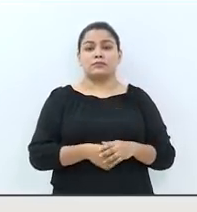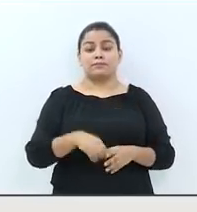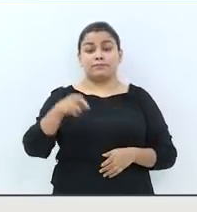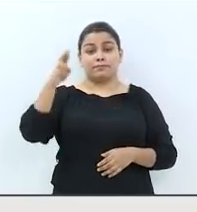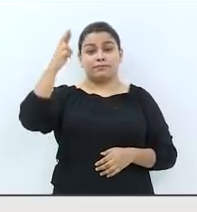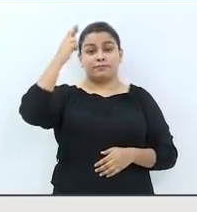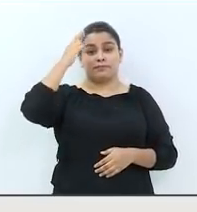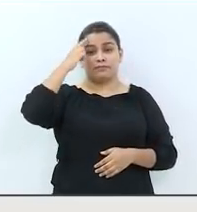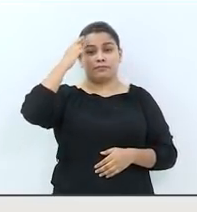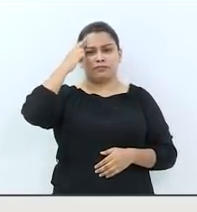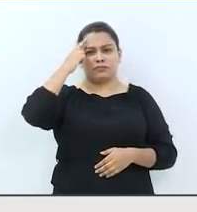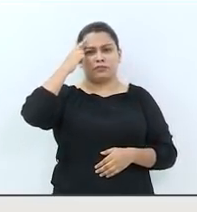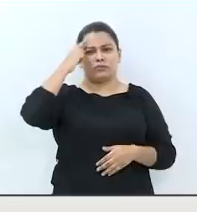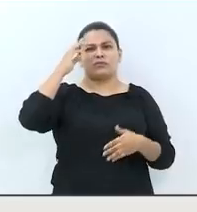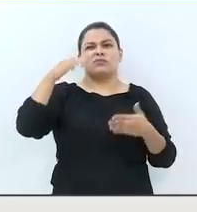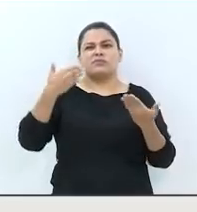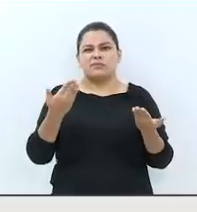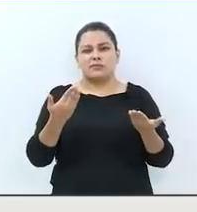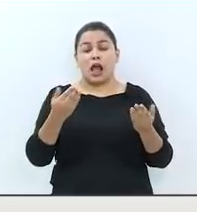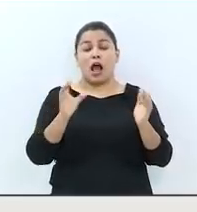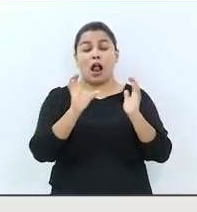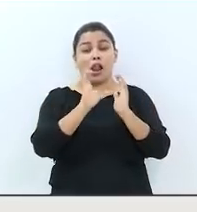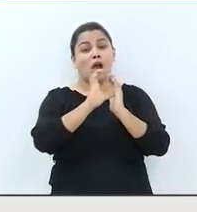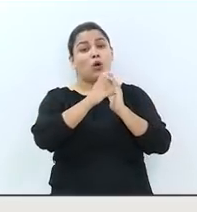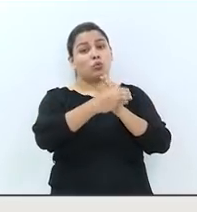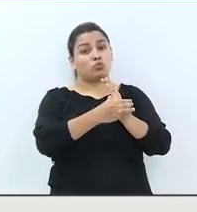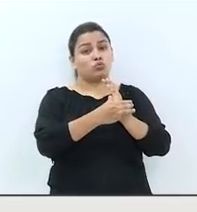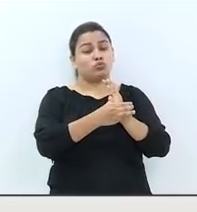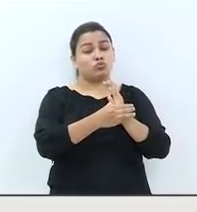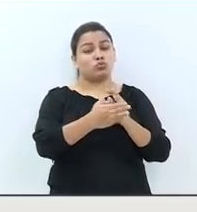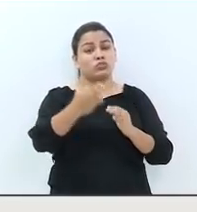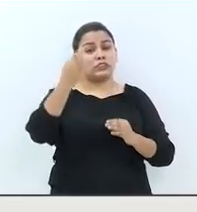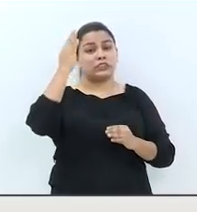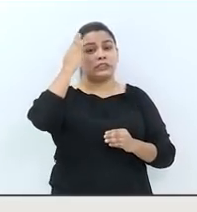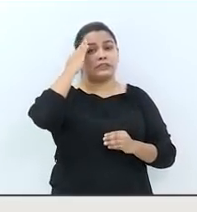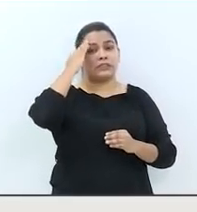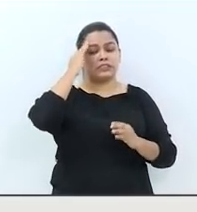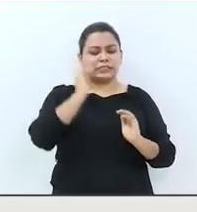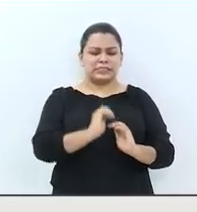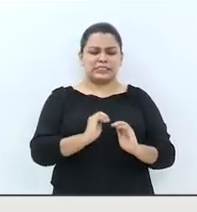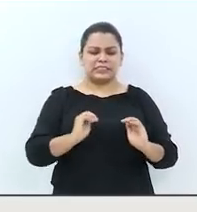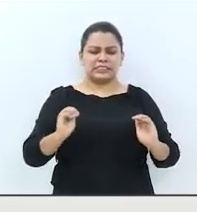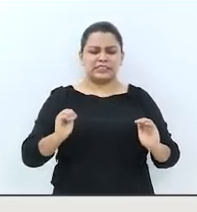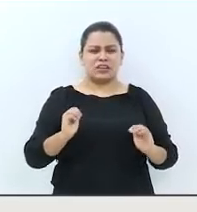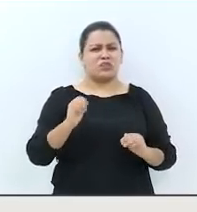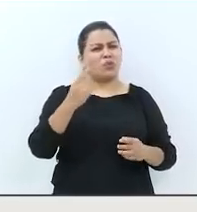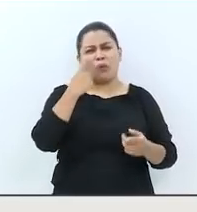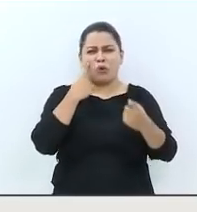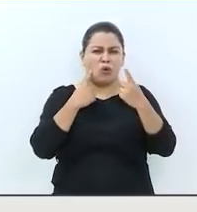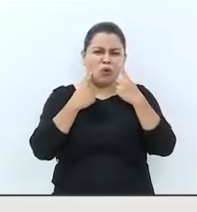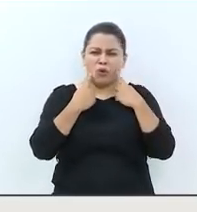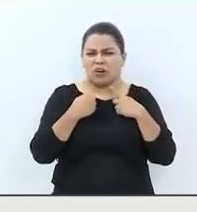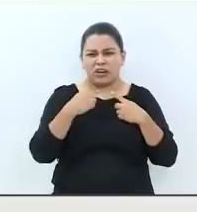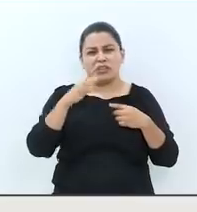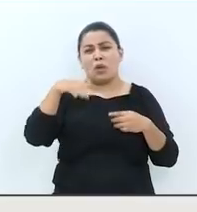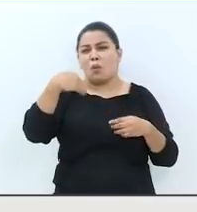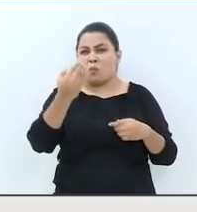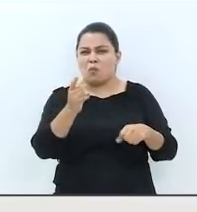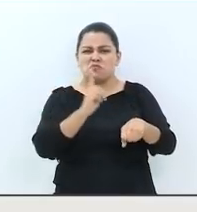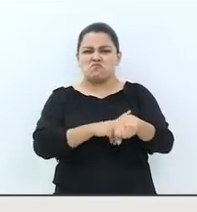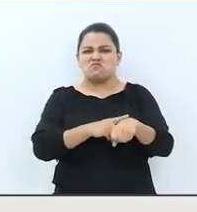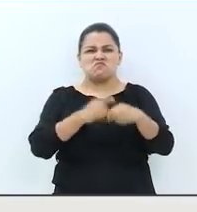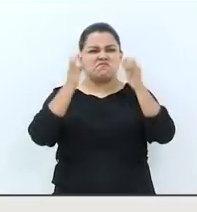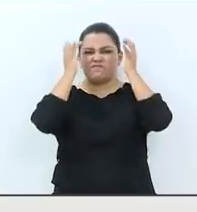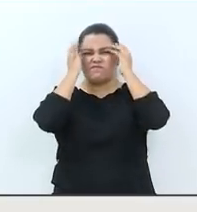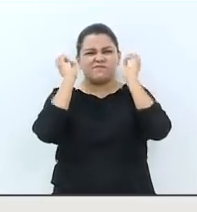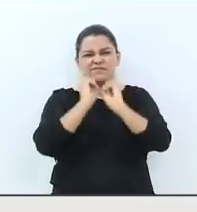razón, culturalmente vamos escuchando cuando somos pequeños, ay, no llores, ay, ya te va a pasar, ay, no te